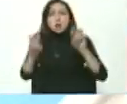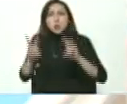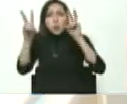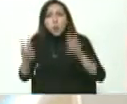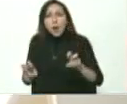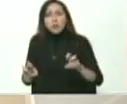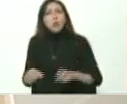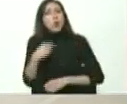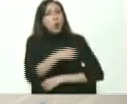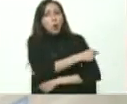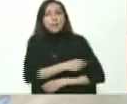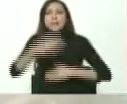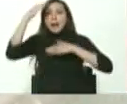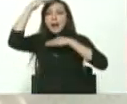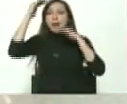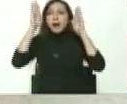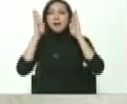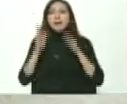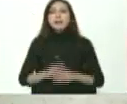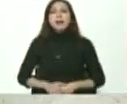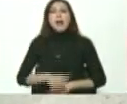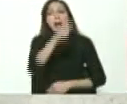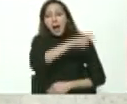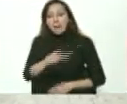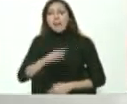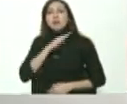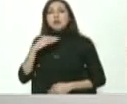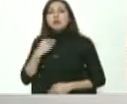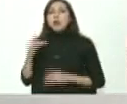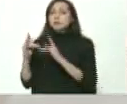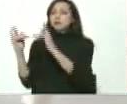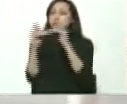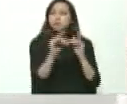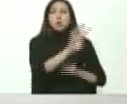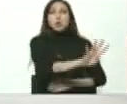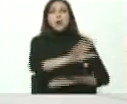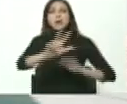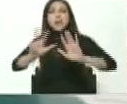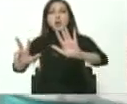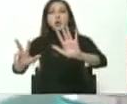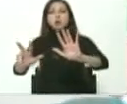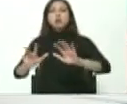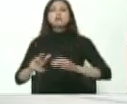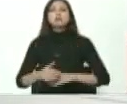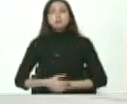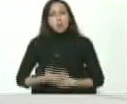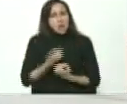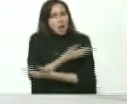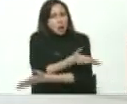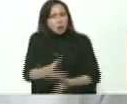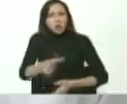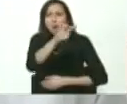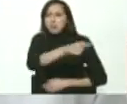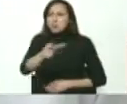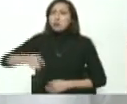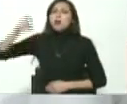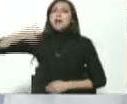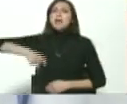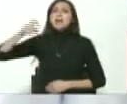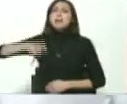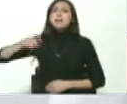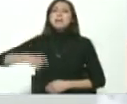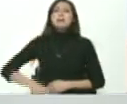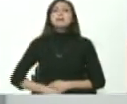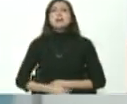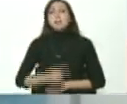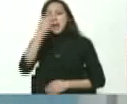Centinela para atender, y que conta además de 48 camas que van a estar a la orden de la población de la península de